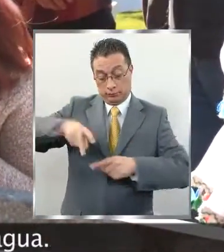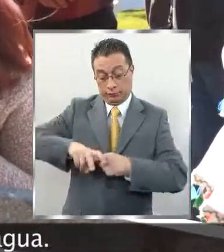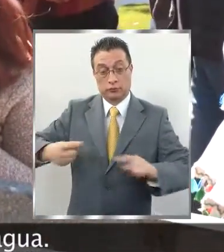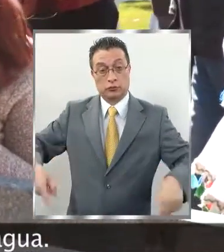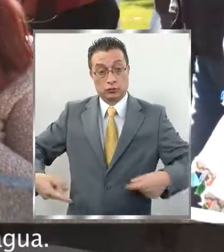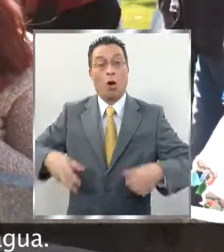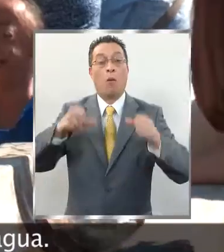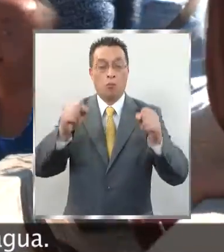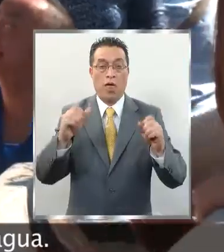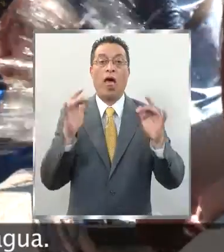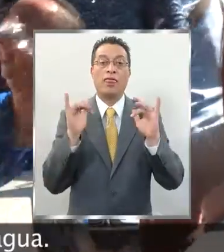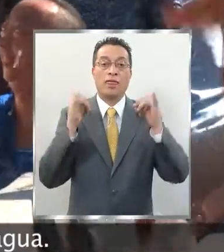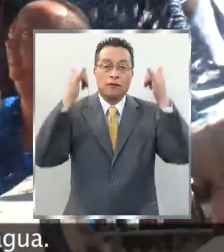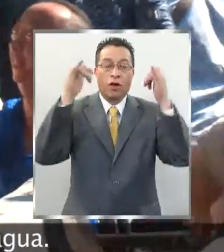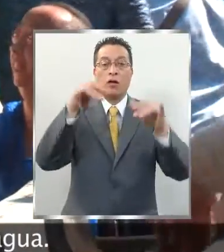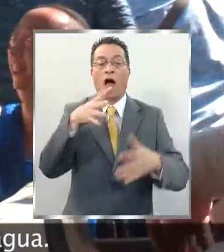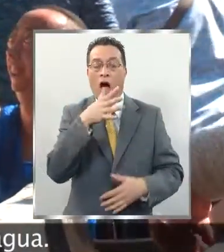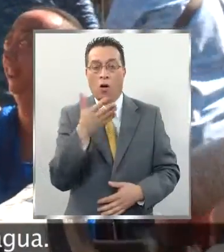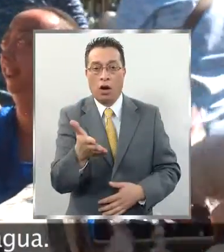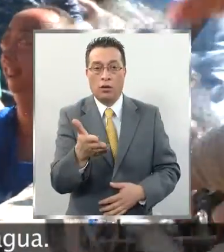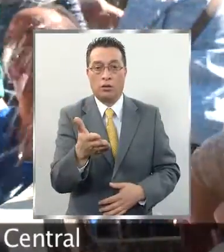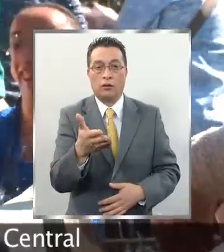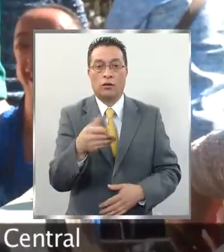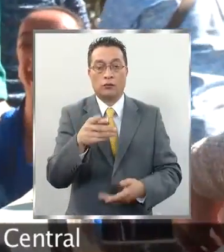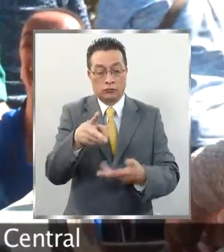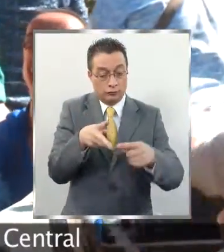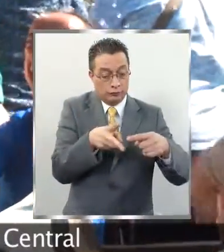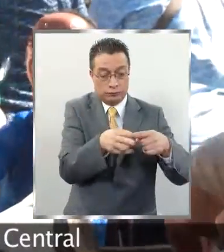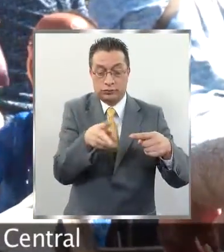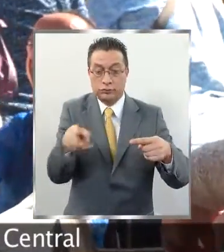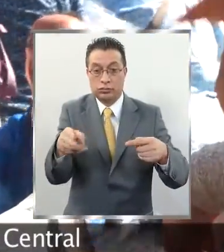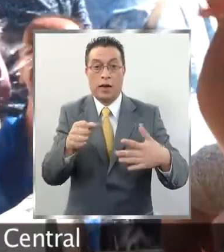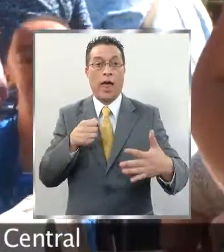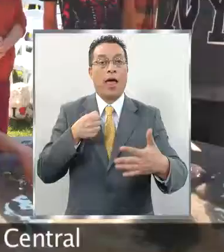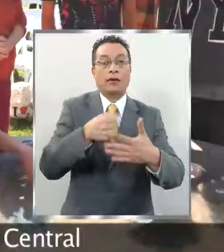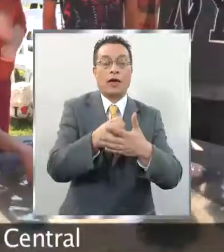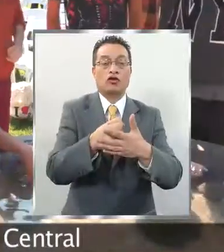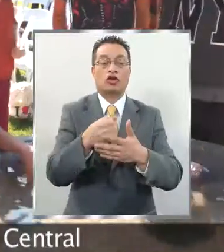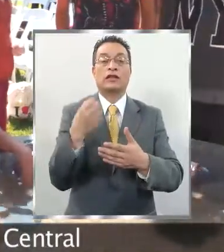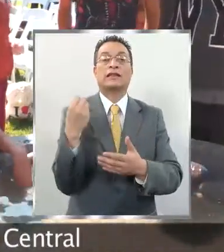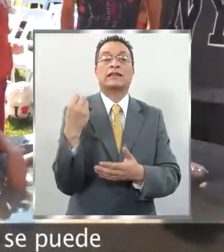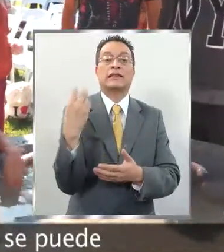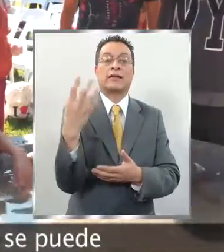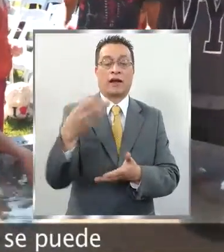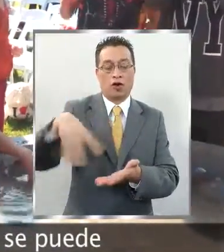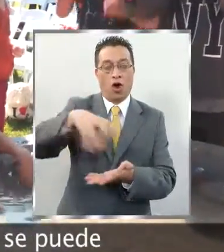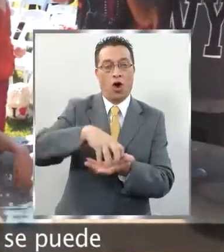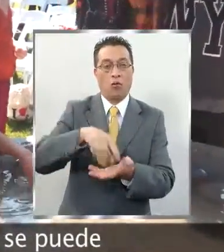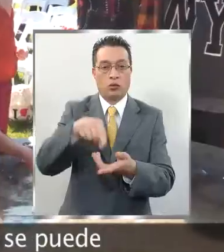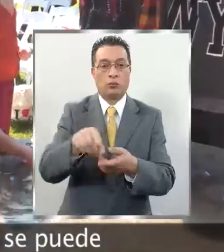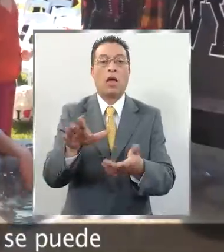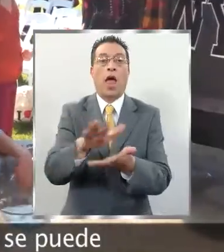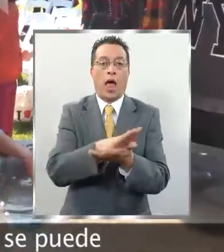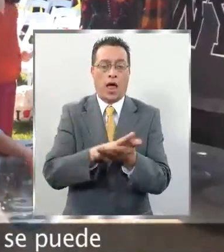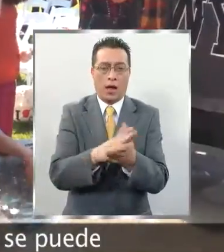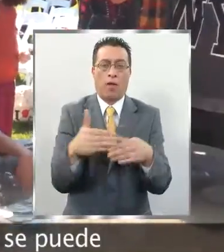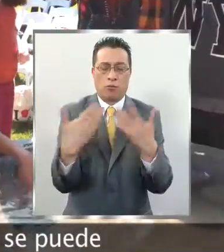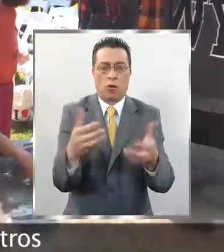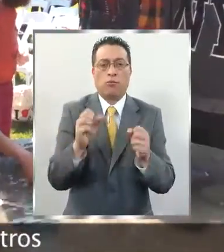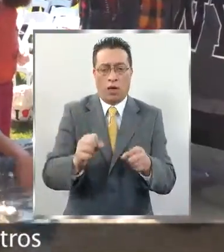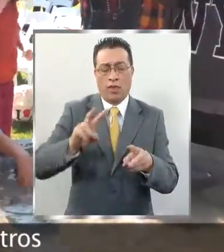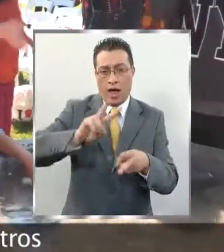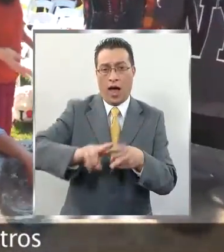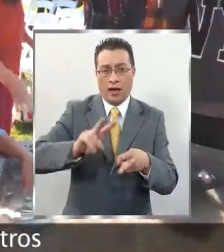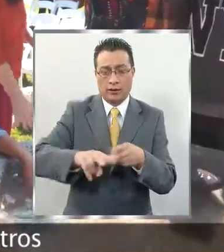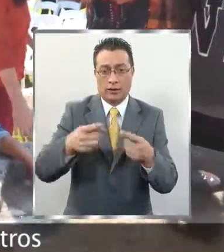puedan disfrutar del agua. Se inauguró en Estación Central y es un ejemplo de lo que se